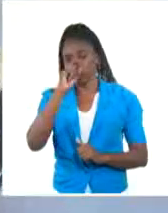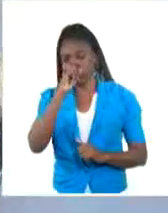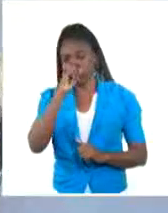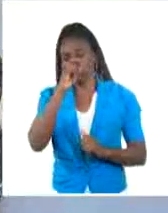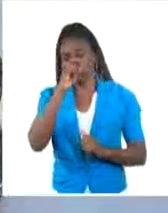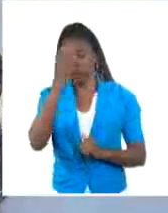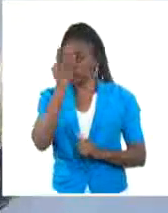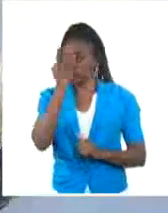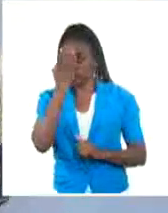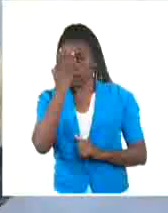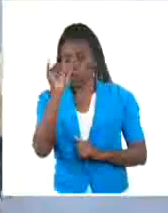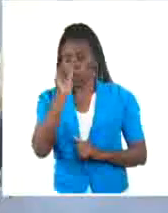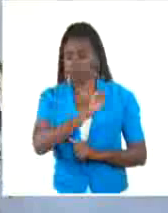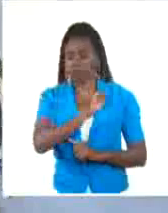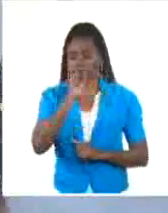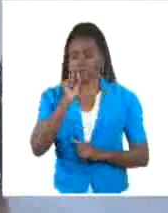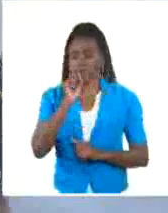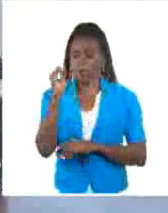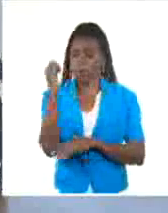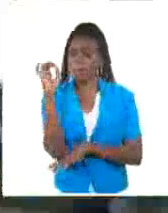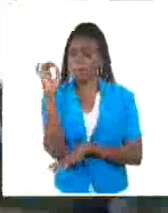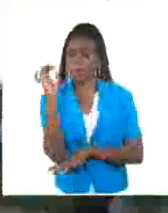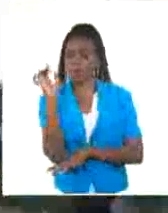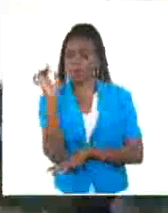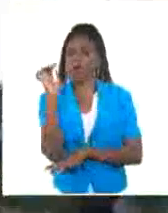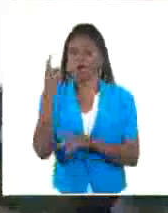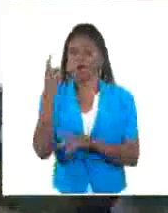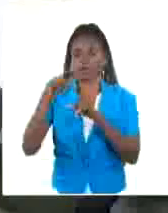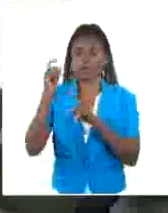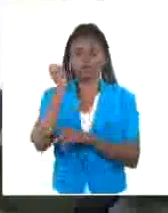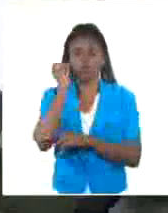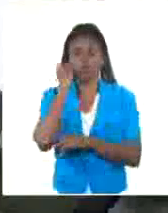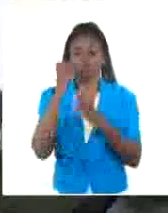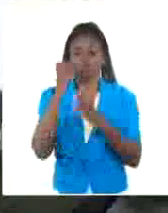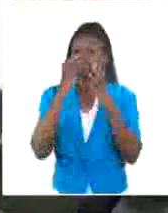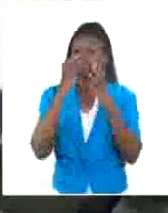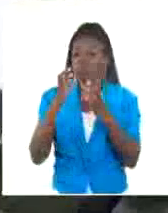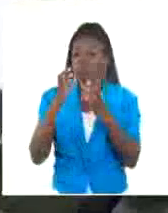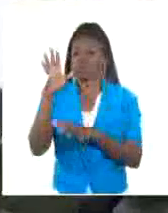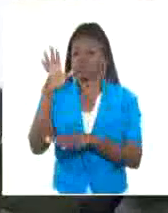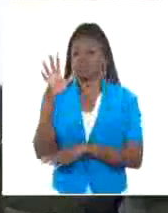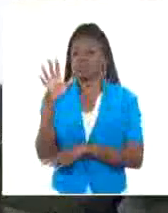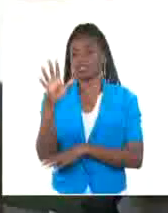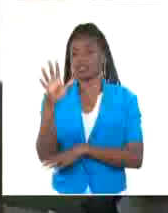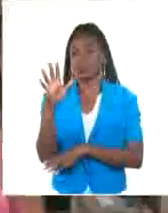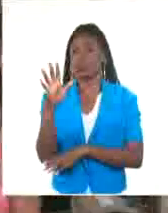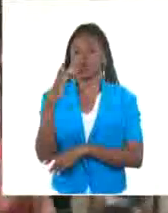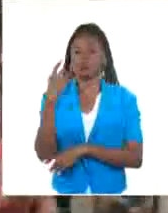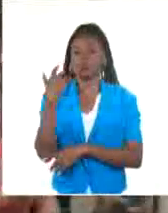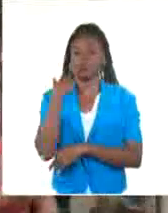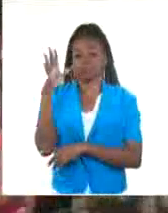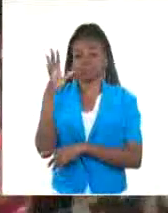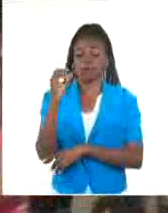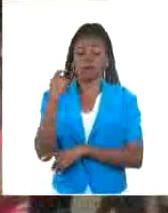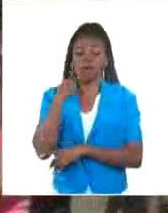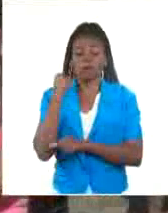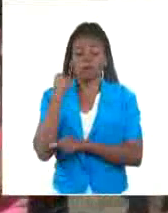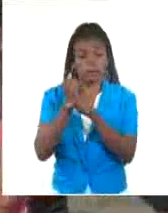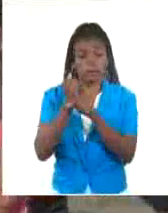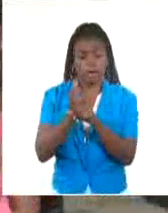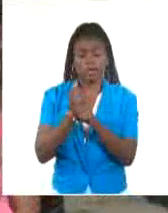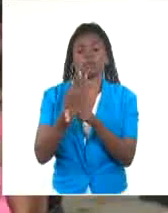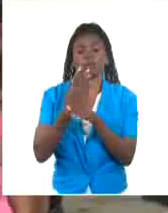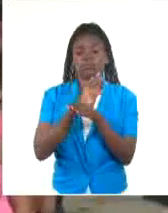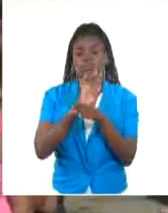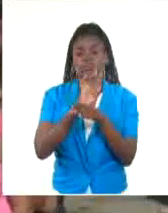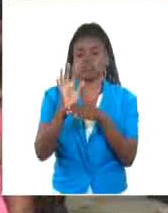Guevara y a la destacada actriz y titiritera Maribel López Carcassés en ocasión de sus 5 décadas de vida artística. Regresa Maicí la